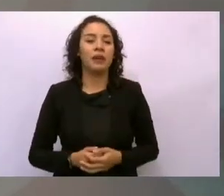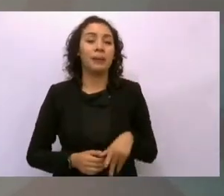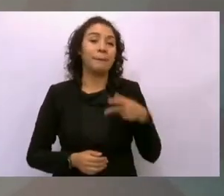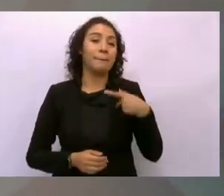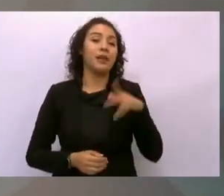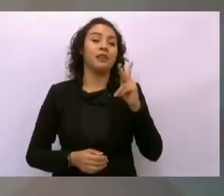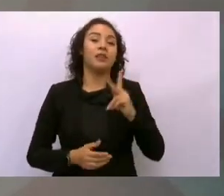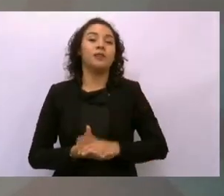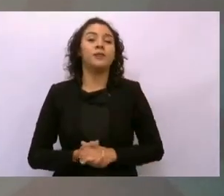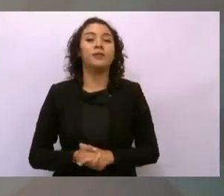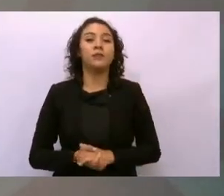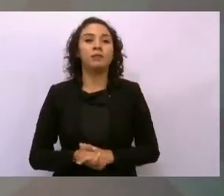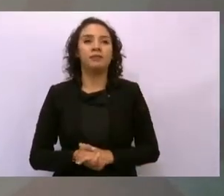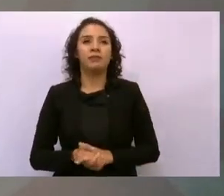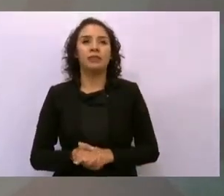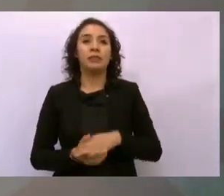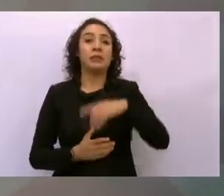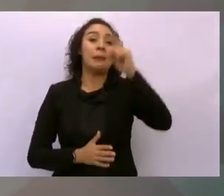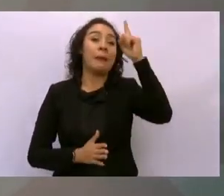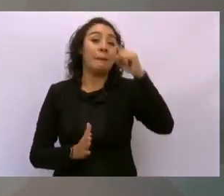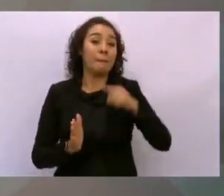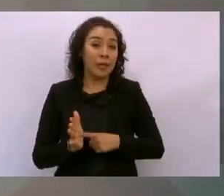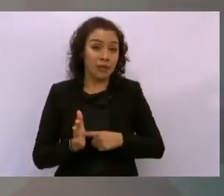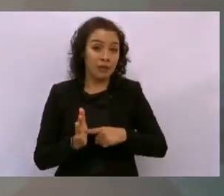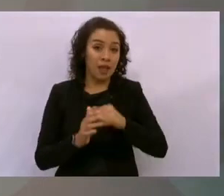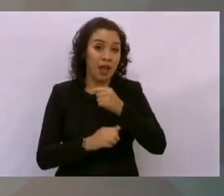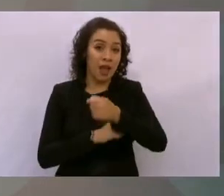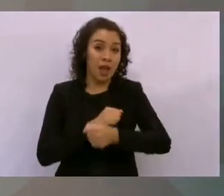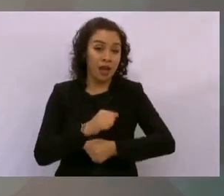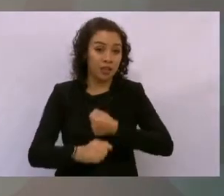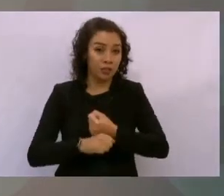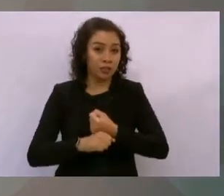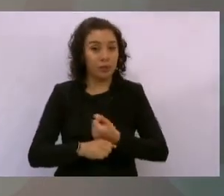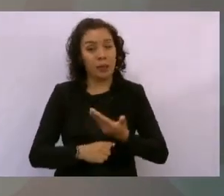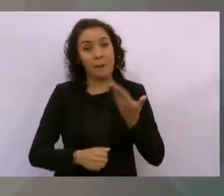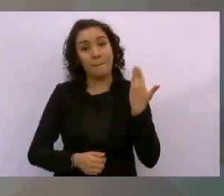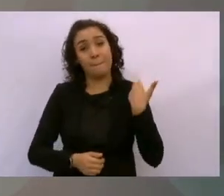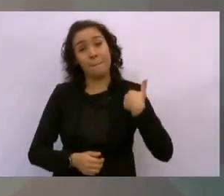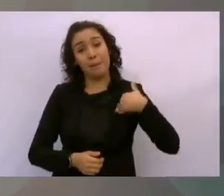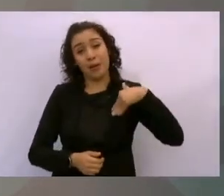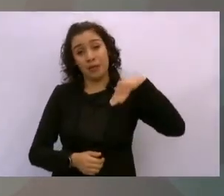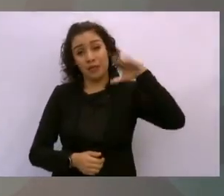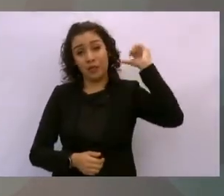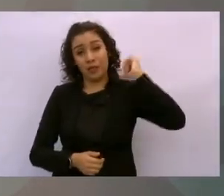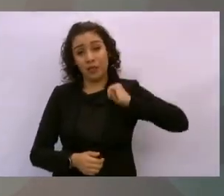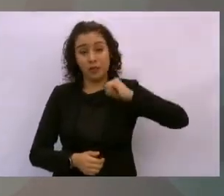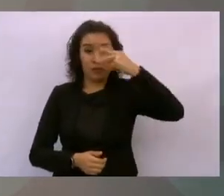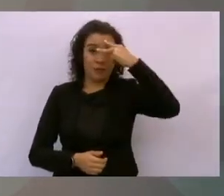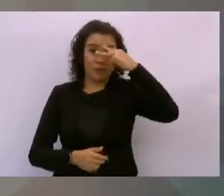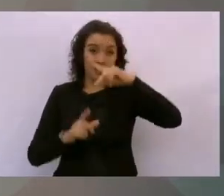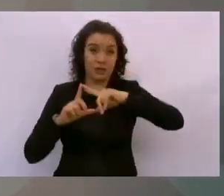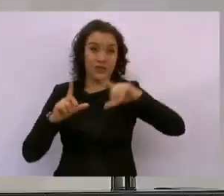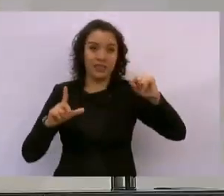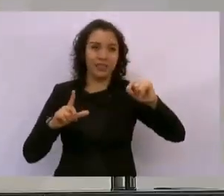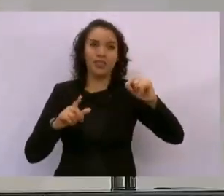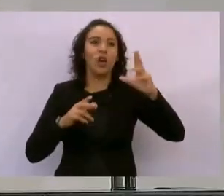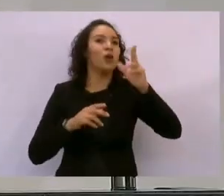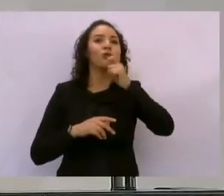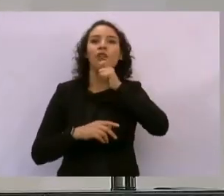pero 1000 años antes, cuando menos, de que llegaran los europeos.